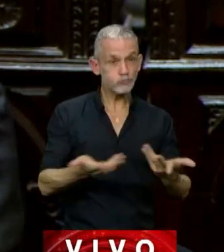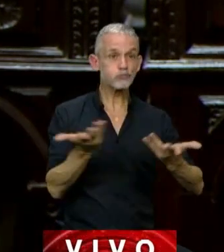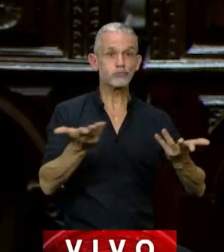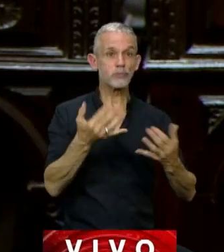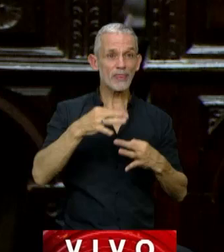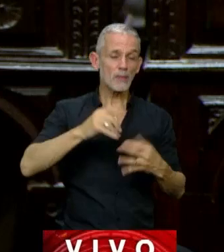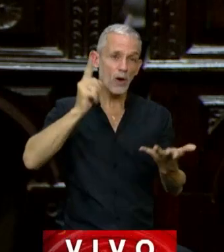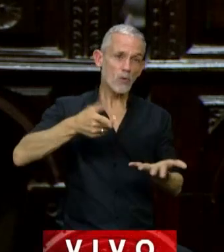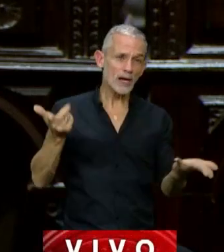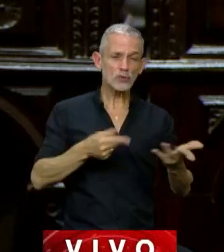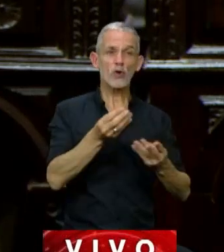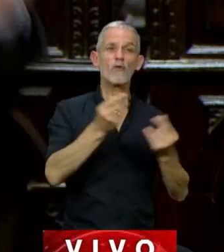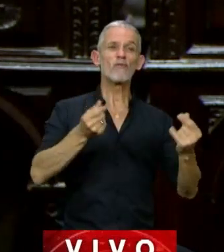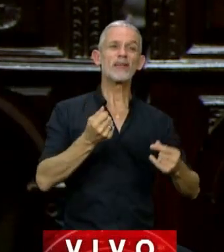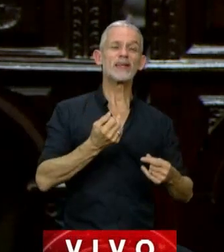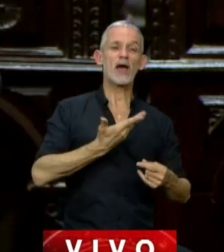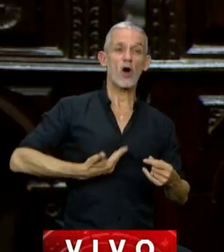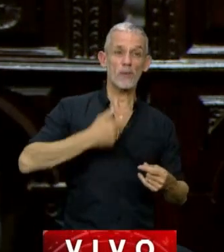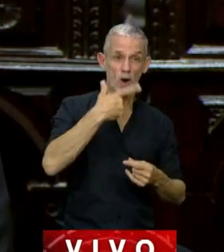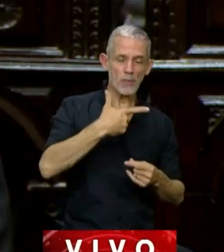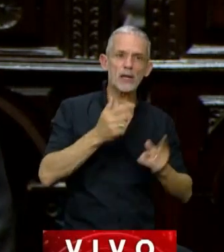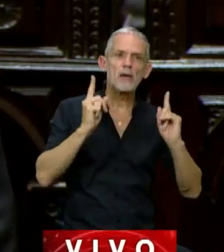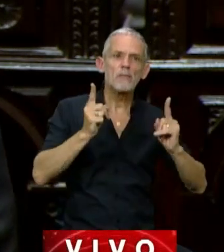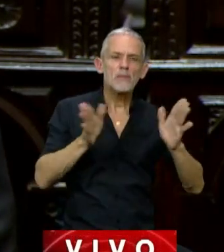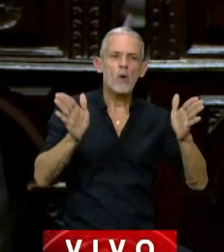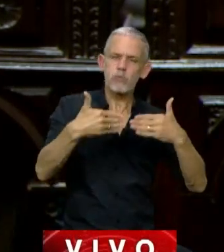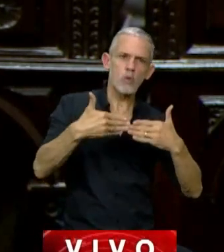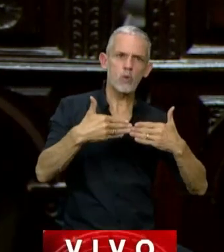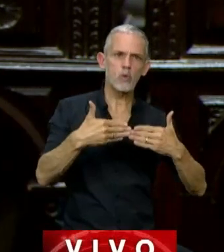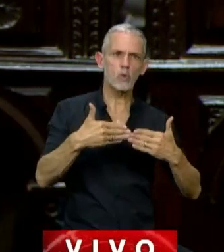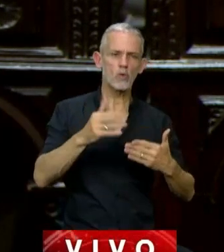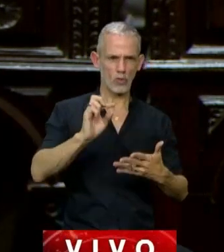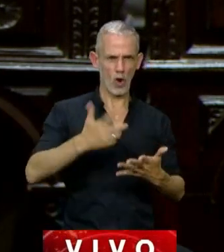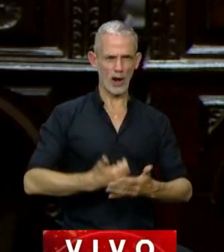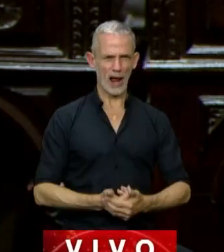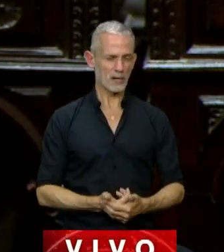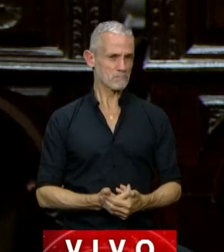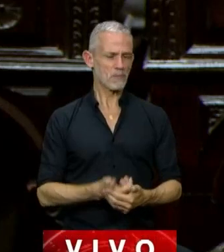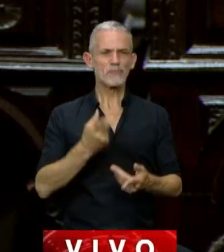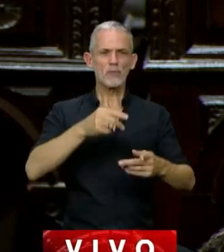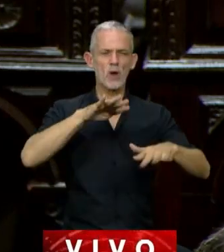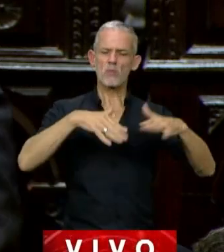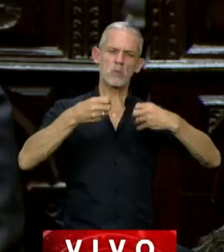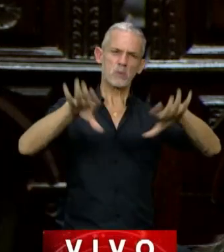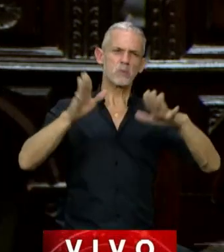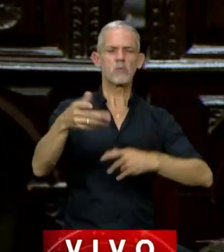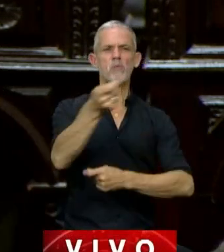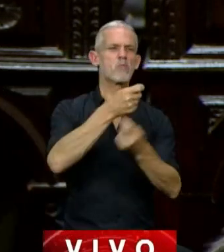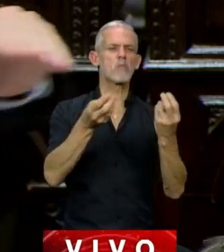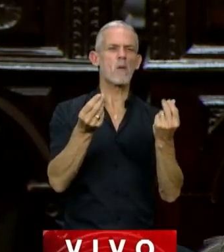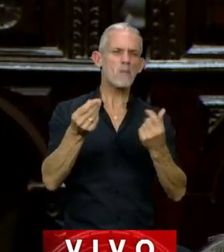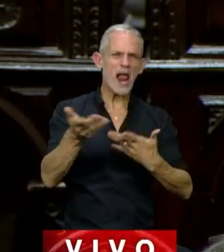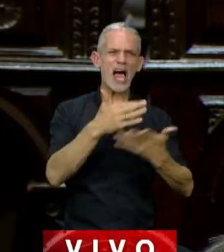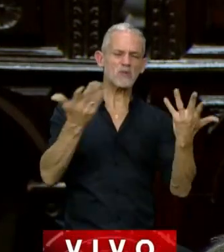lo que pasó cuando terminó el gobierno? Volvieron a poner el cepo. Y por último, desregularon el mercado de